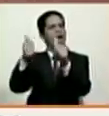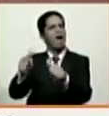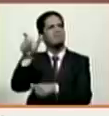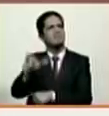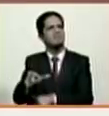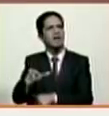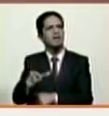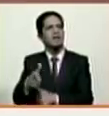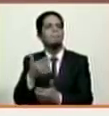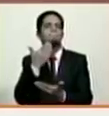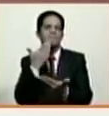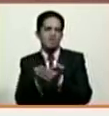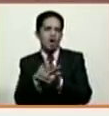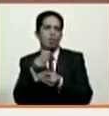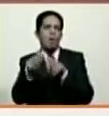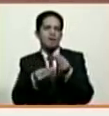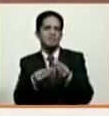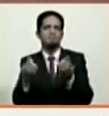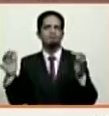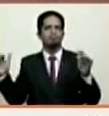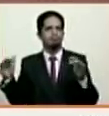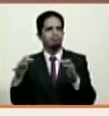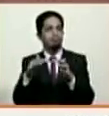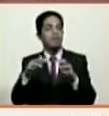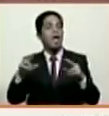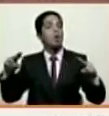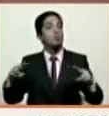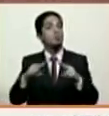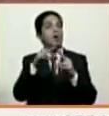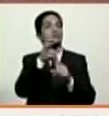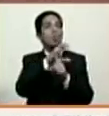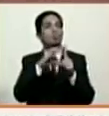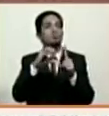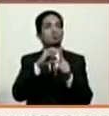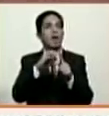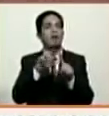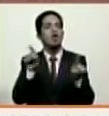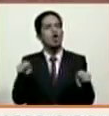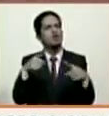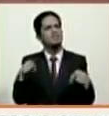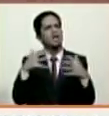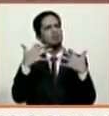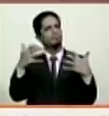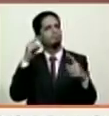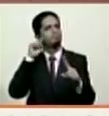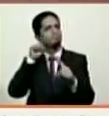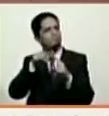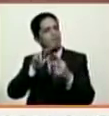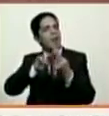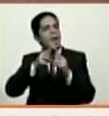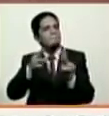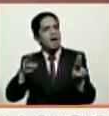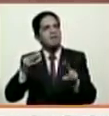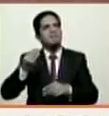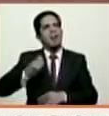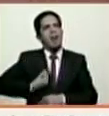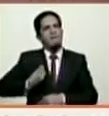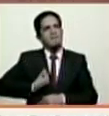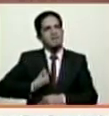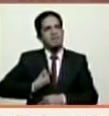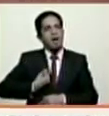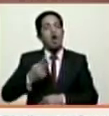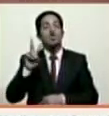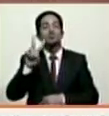un encuentro cultural, un gran concierto por la paz, por la vida, con el lema, con dos